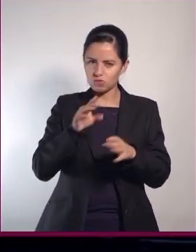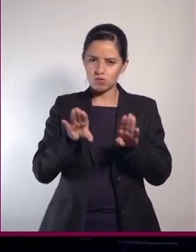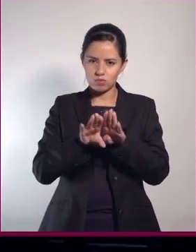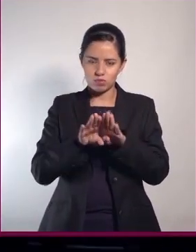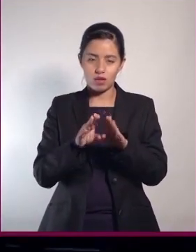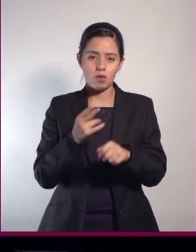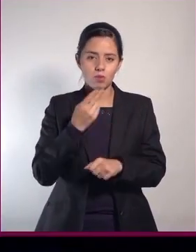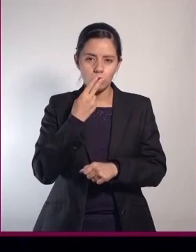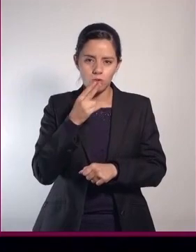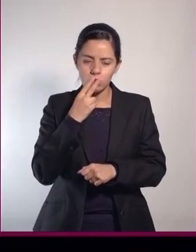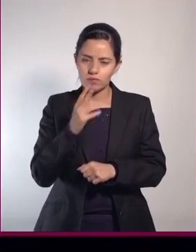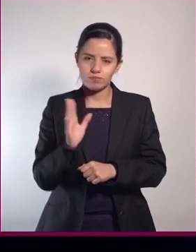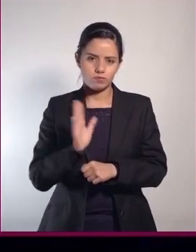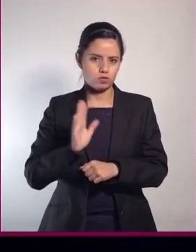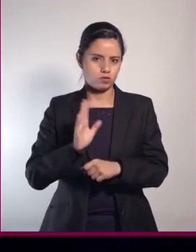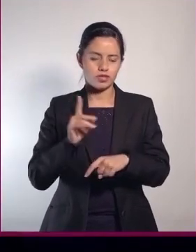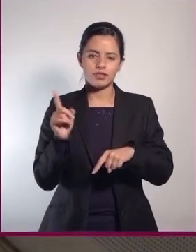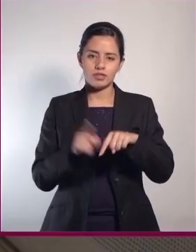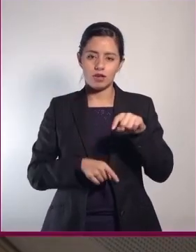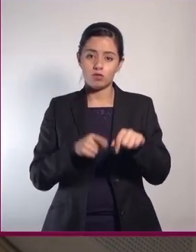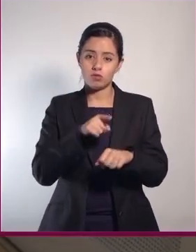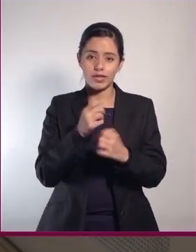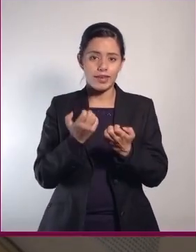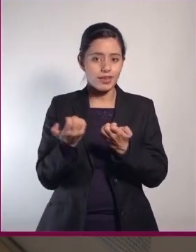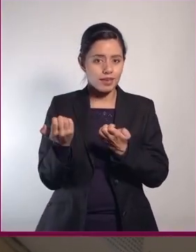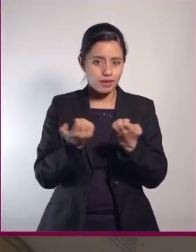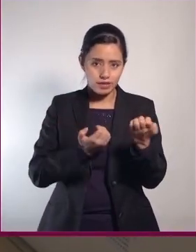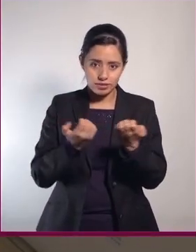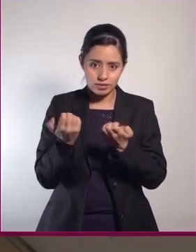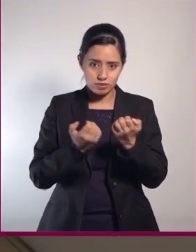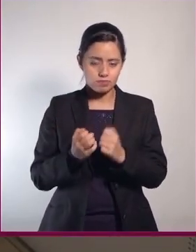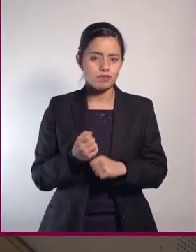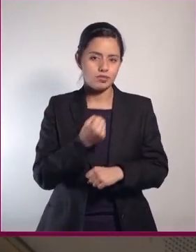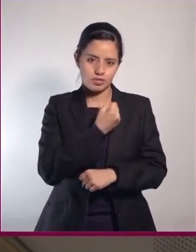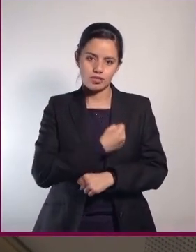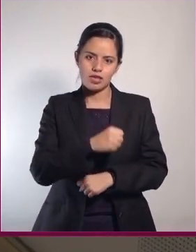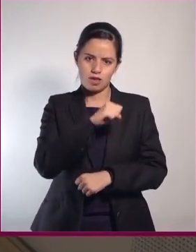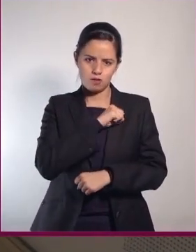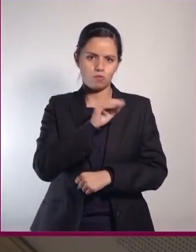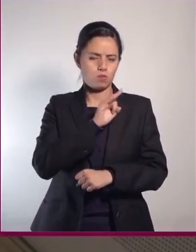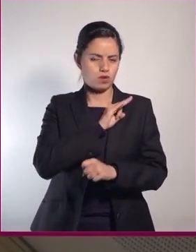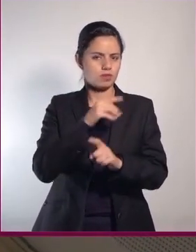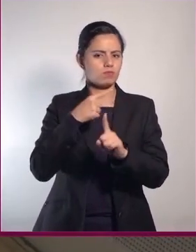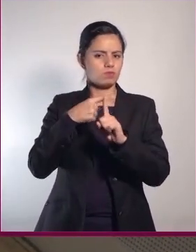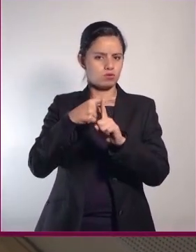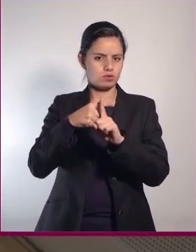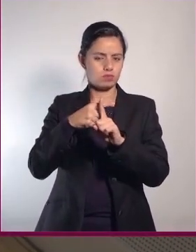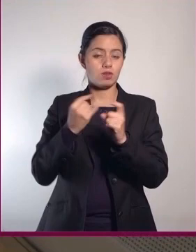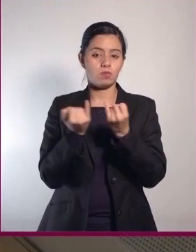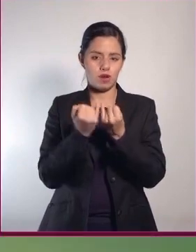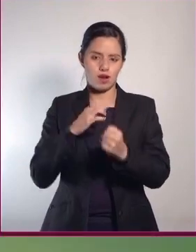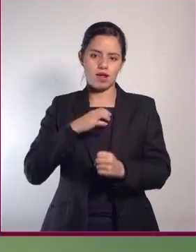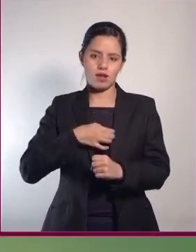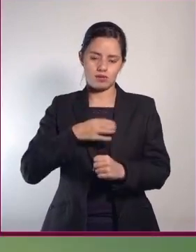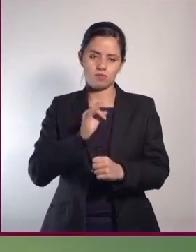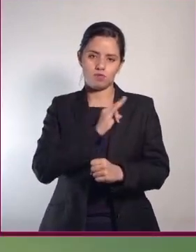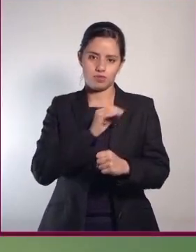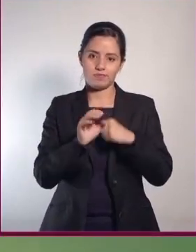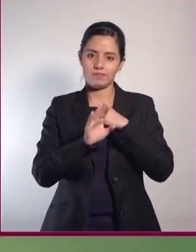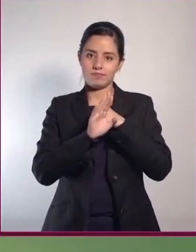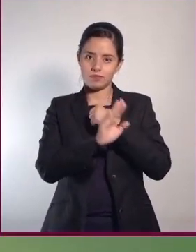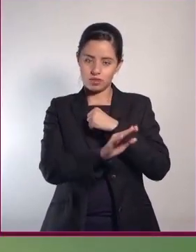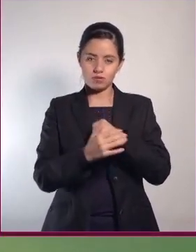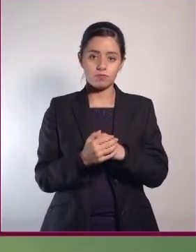hacer ejercicio lo más posible. Esto es un hábito muy sano que además de muchos factores positivos también evita el cáncer. Mantener su